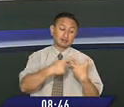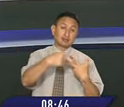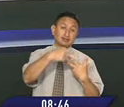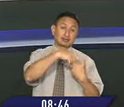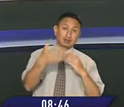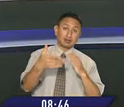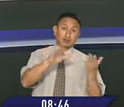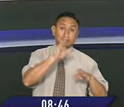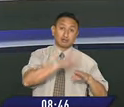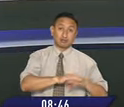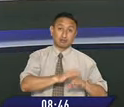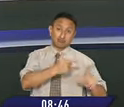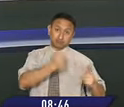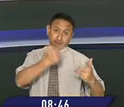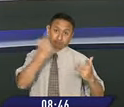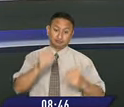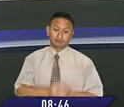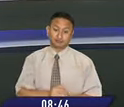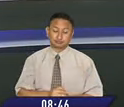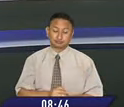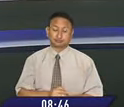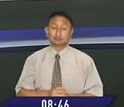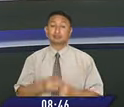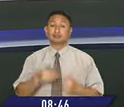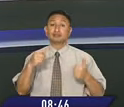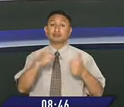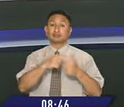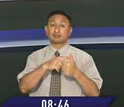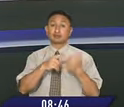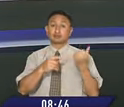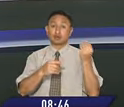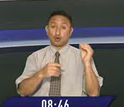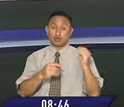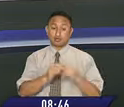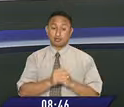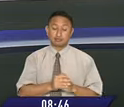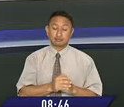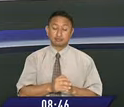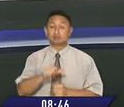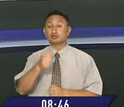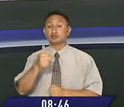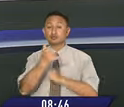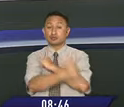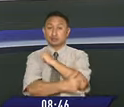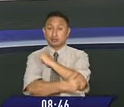modalidad de sicariato. Entre las víctimas está un adolescente de nacionalidad extranjera.